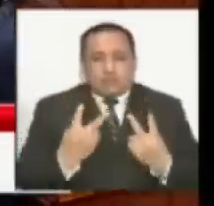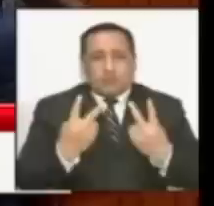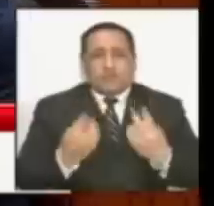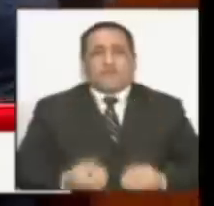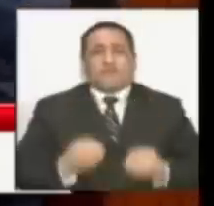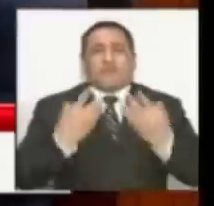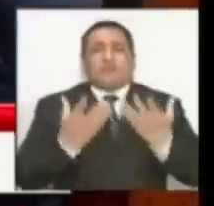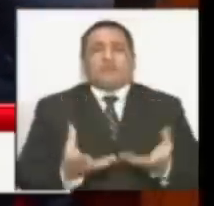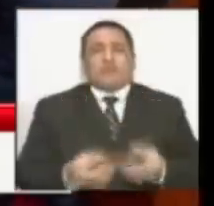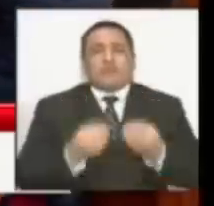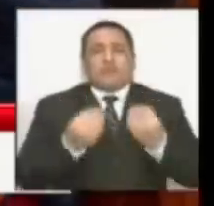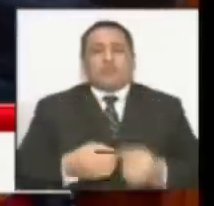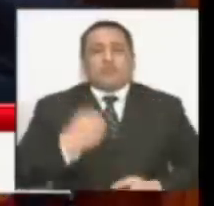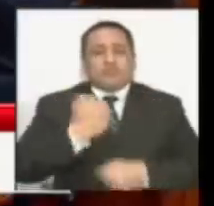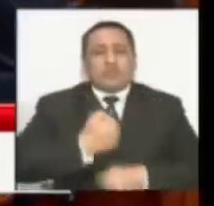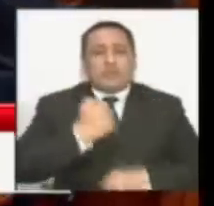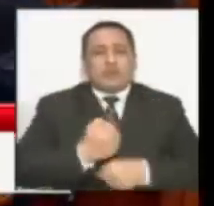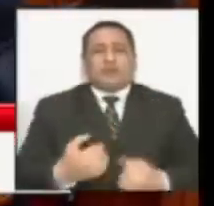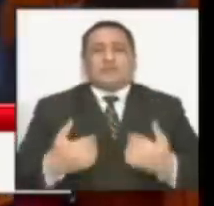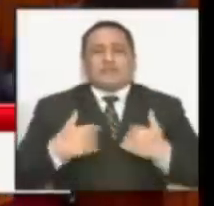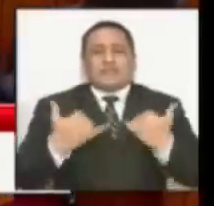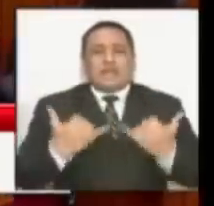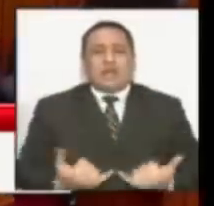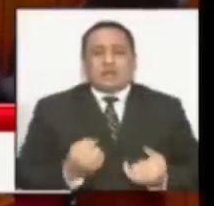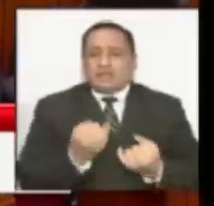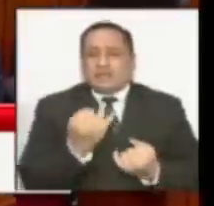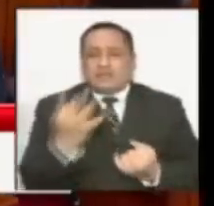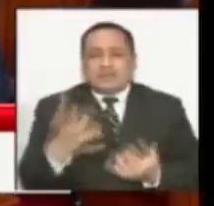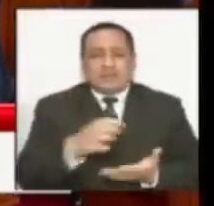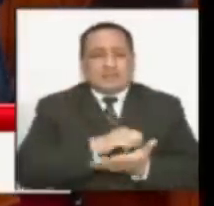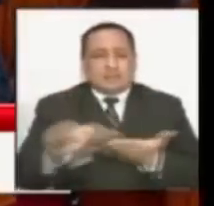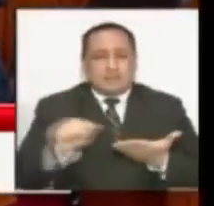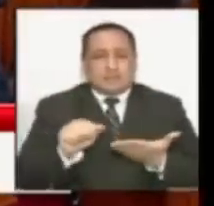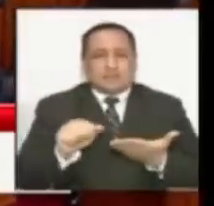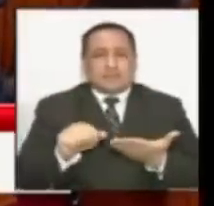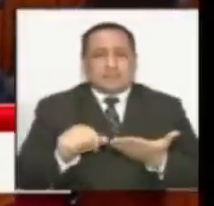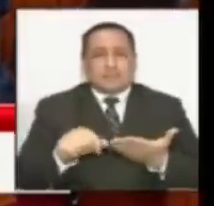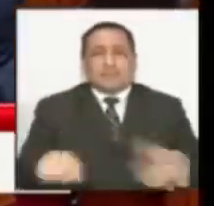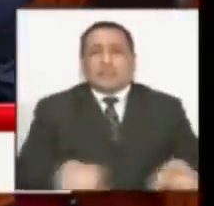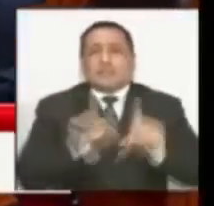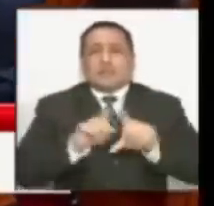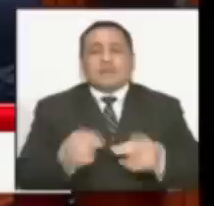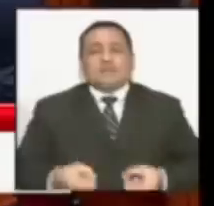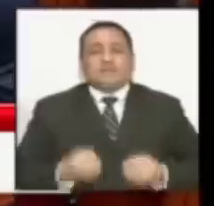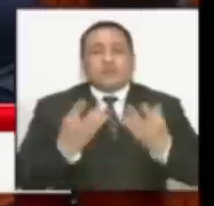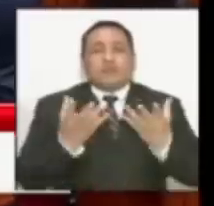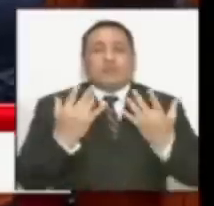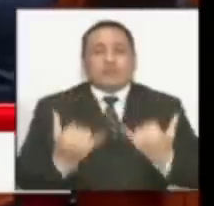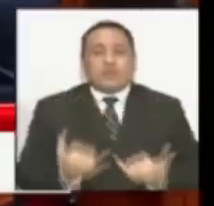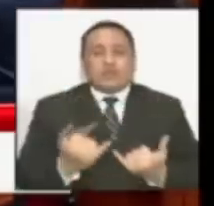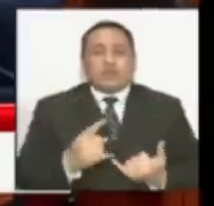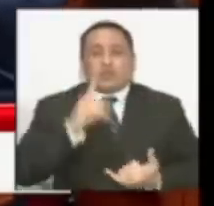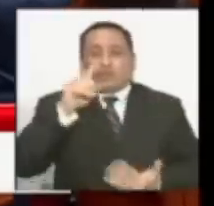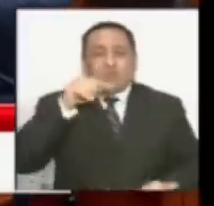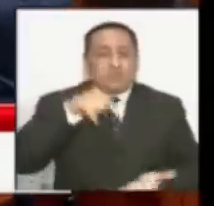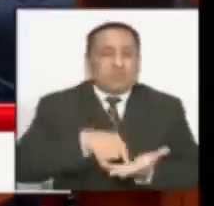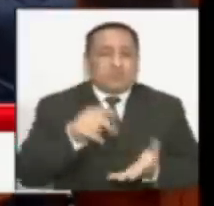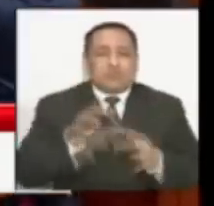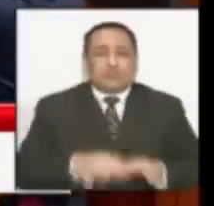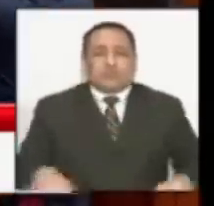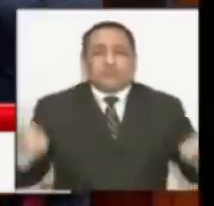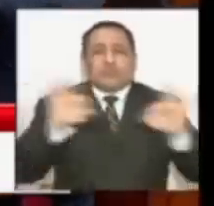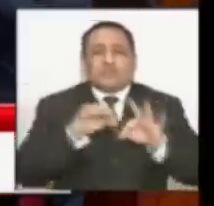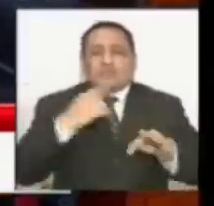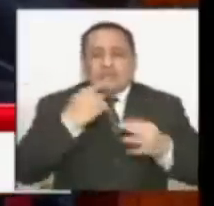somos responsables, trabajando en conjunto. Él mencionó que uno de los puntos